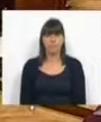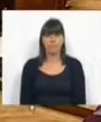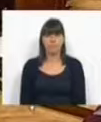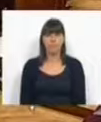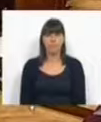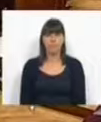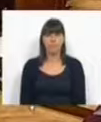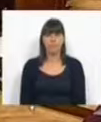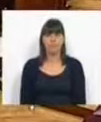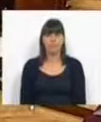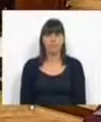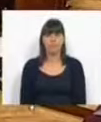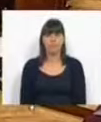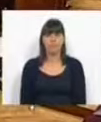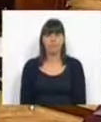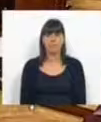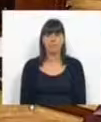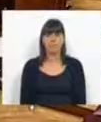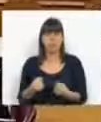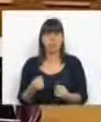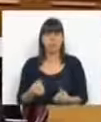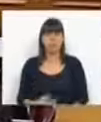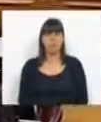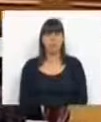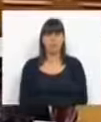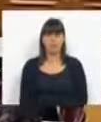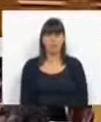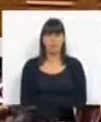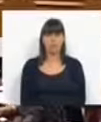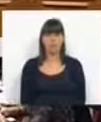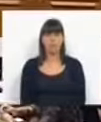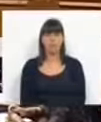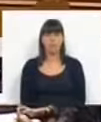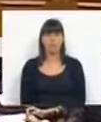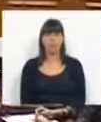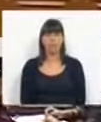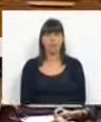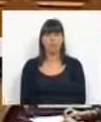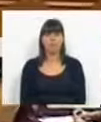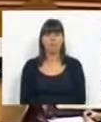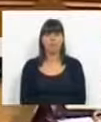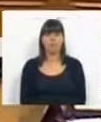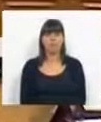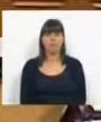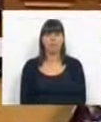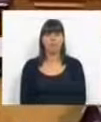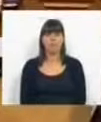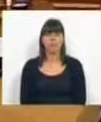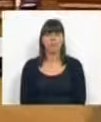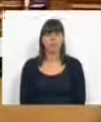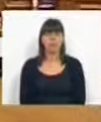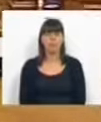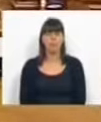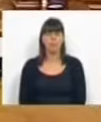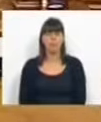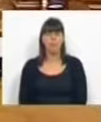moción de rechazo presentada por la oposición de izquierda con el respaldo de 123 votos. Ahora la prensa portuguesa destaca el